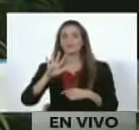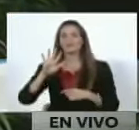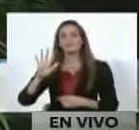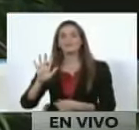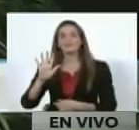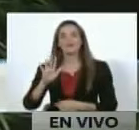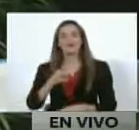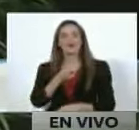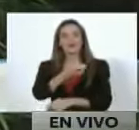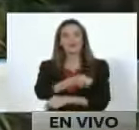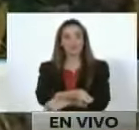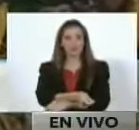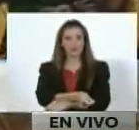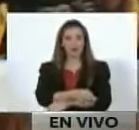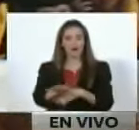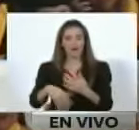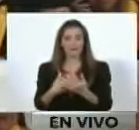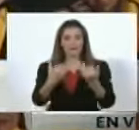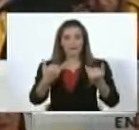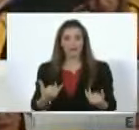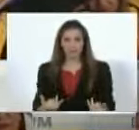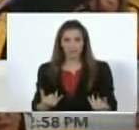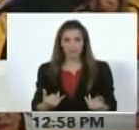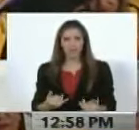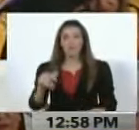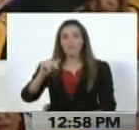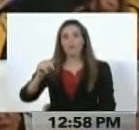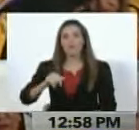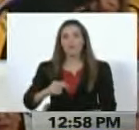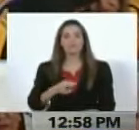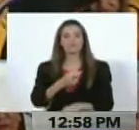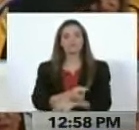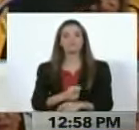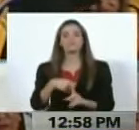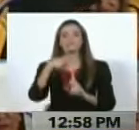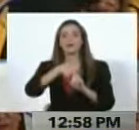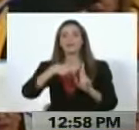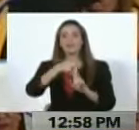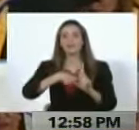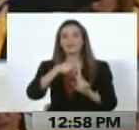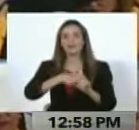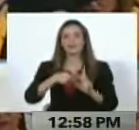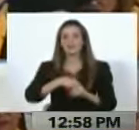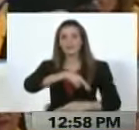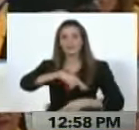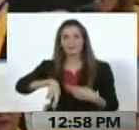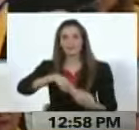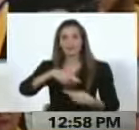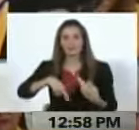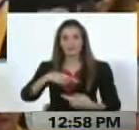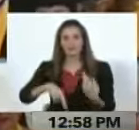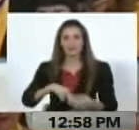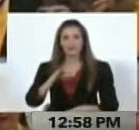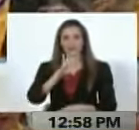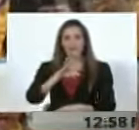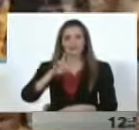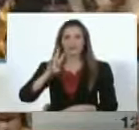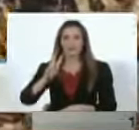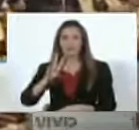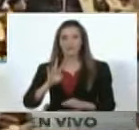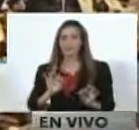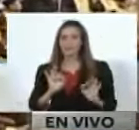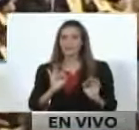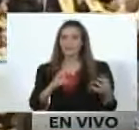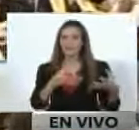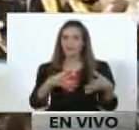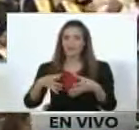1.655 graduandos hasta la fecha, que hoy salen a dar la batalla por la revolución en 52